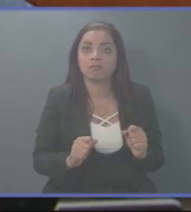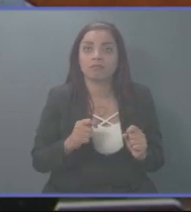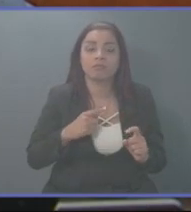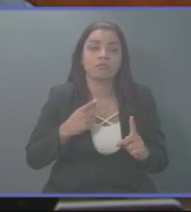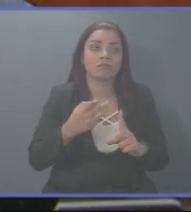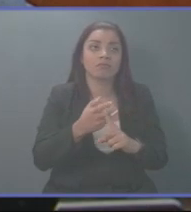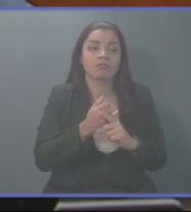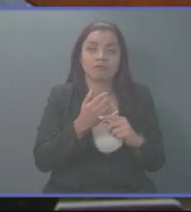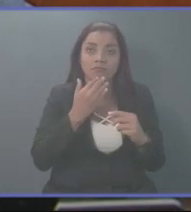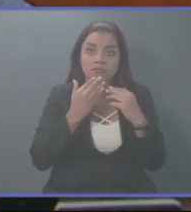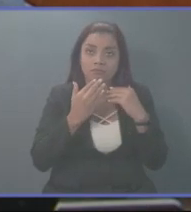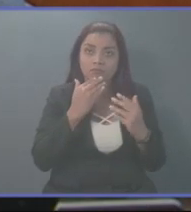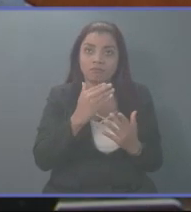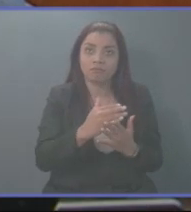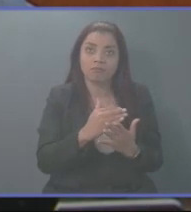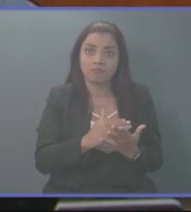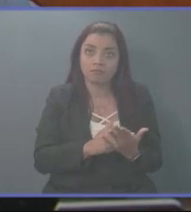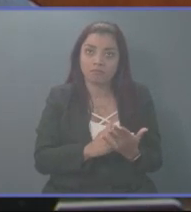que las justifica.